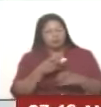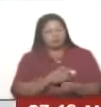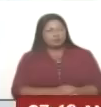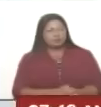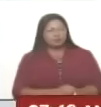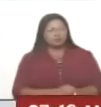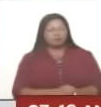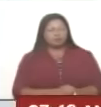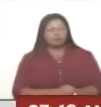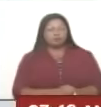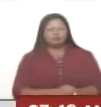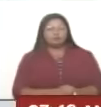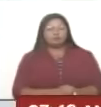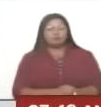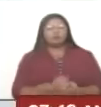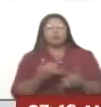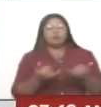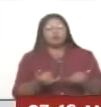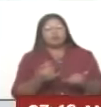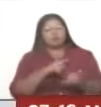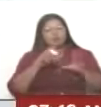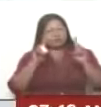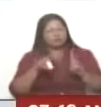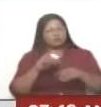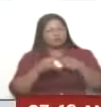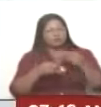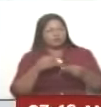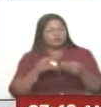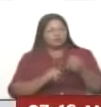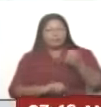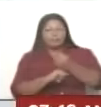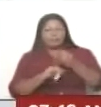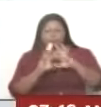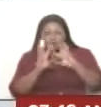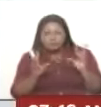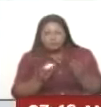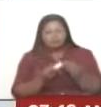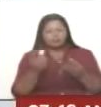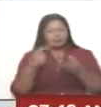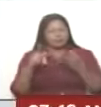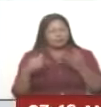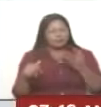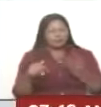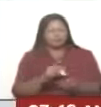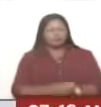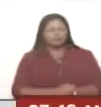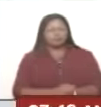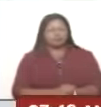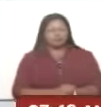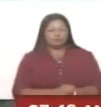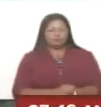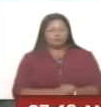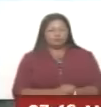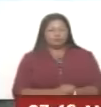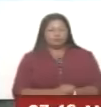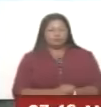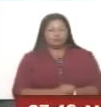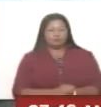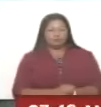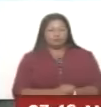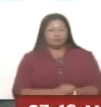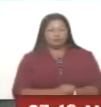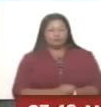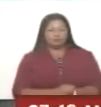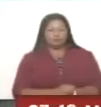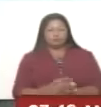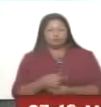los venezolanos. Es una decisión que se toma sobre la base de un conjunto de variables que no están presentes ahora y de las cuales yo